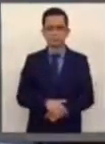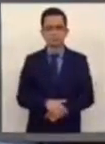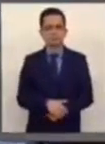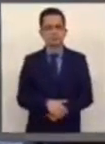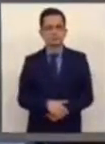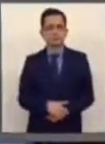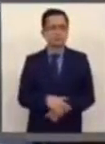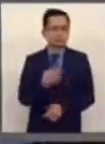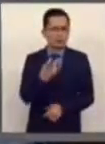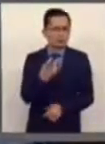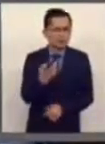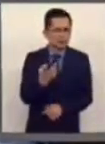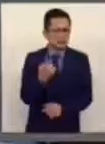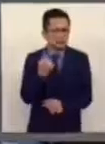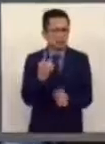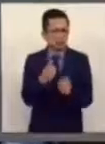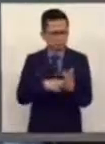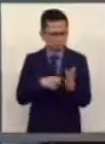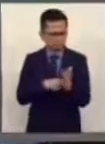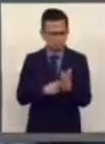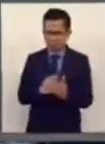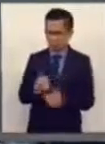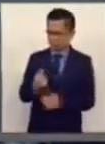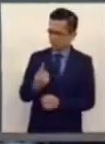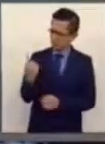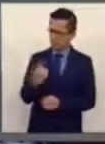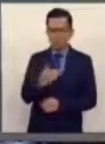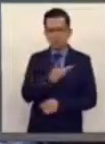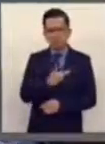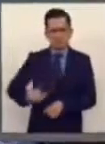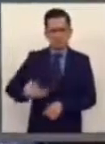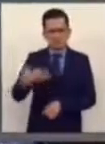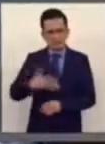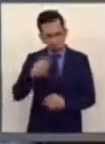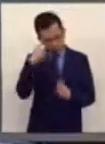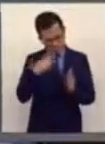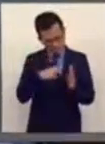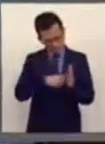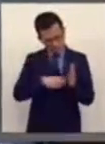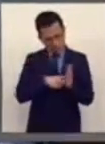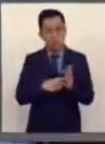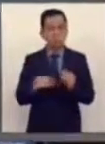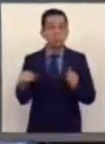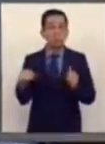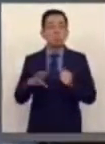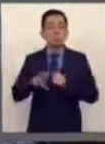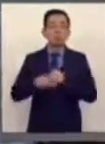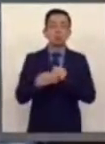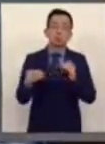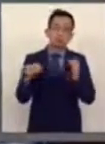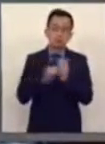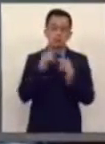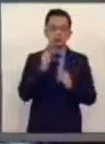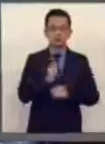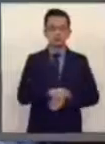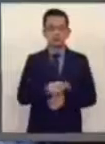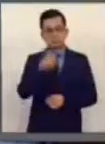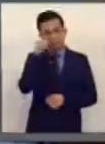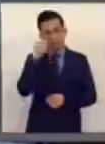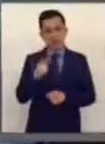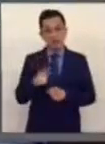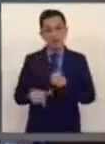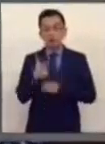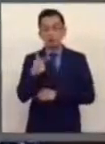Esta es la principal modificación que realiza el Ejecutivo a esta fracción. Agrega la frase también: durante los 12